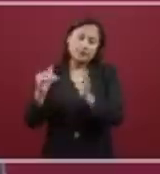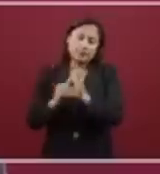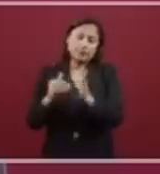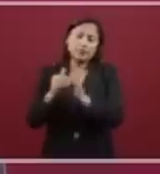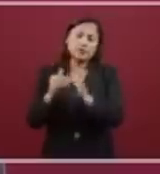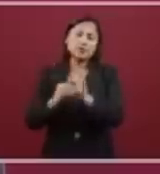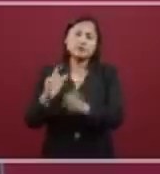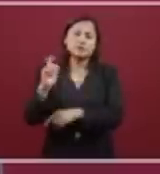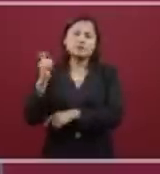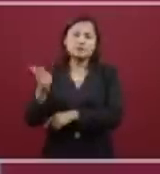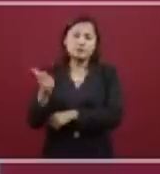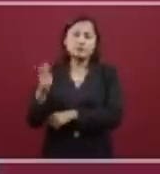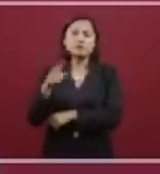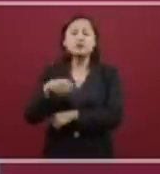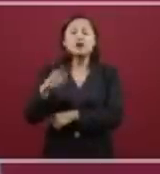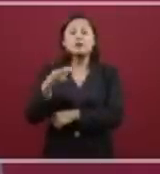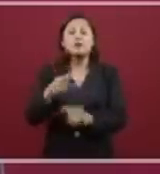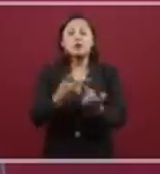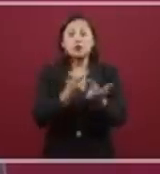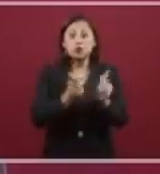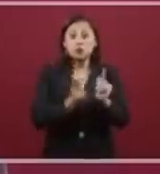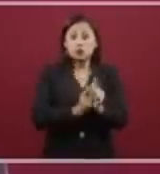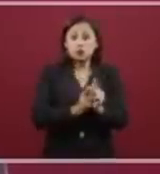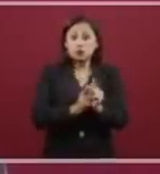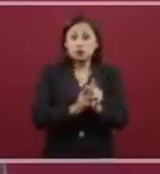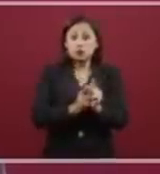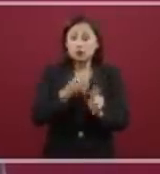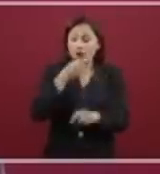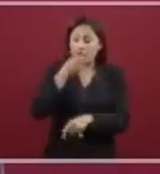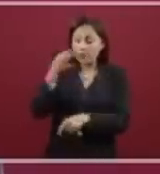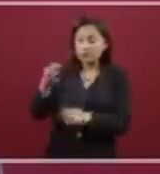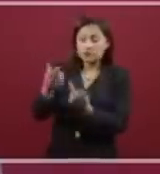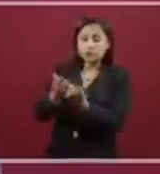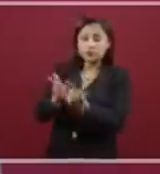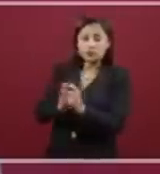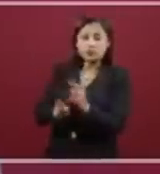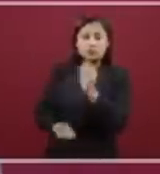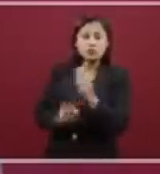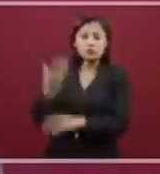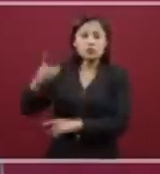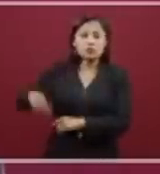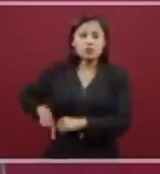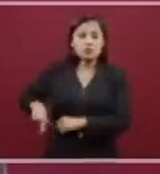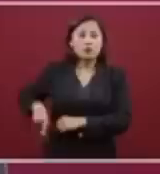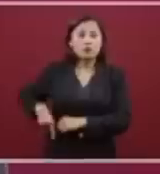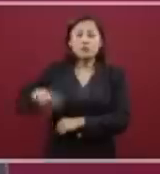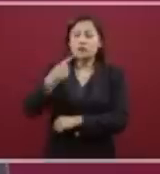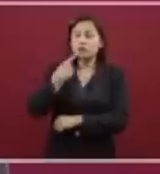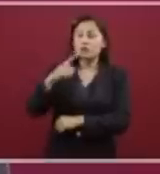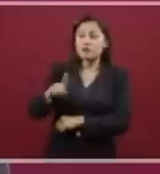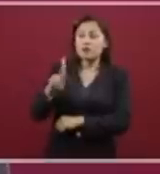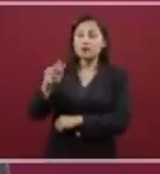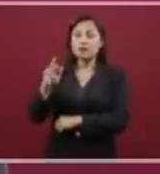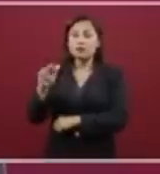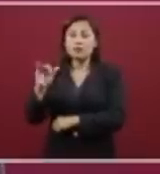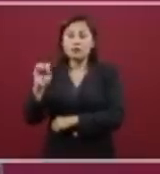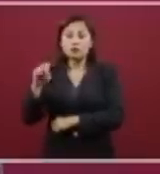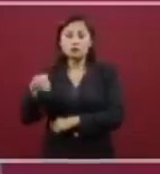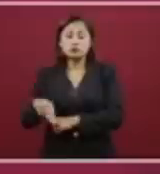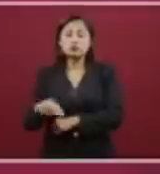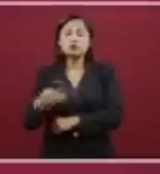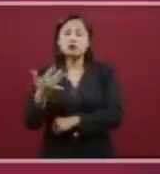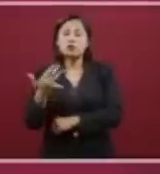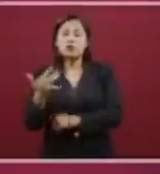el grupo solo informó al equipo de transición de una demanda por parte de parsons por 350 millones por